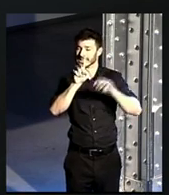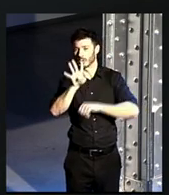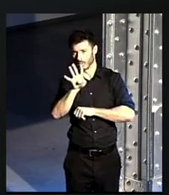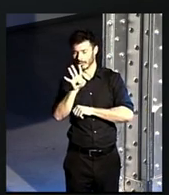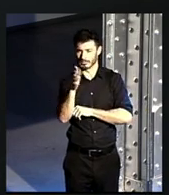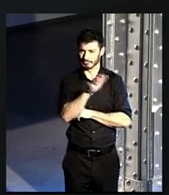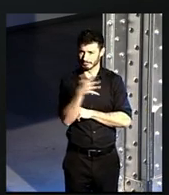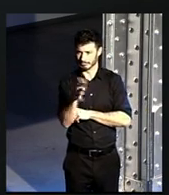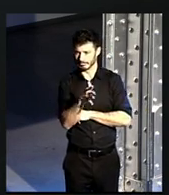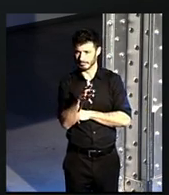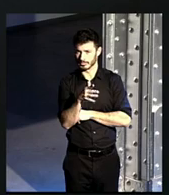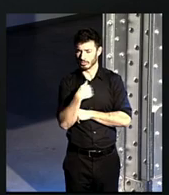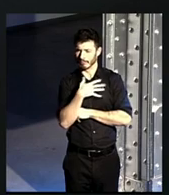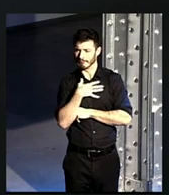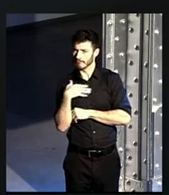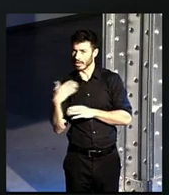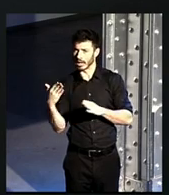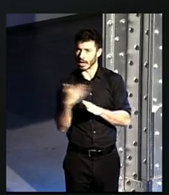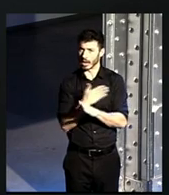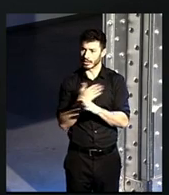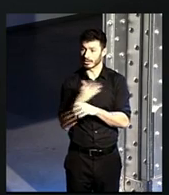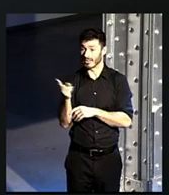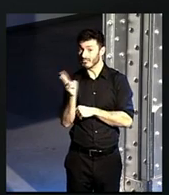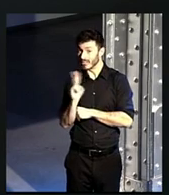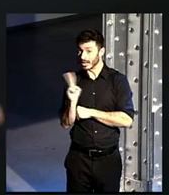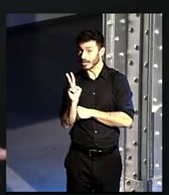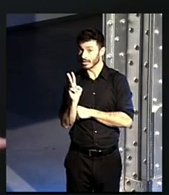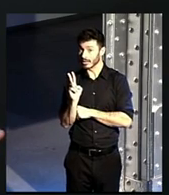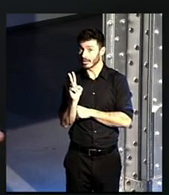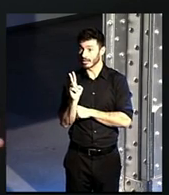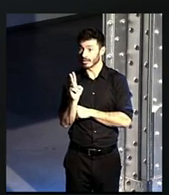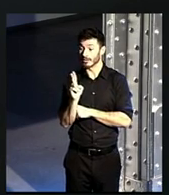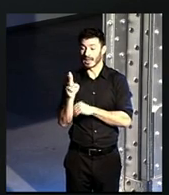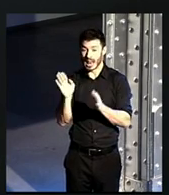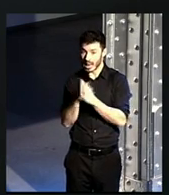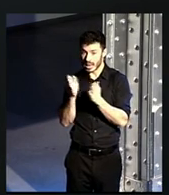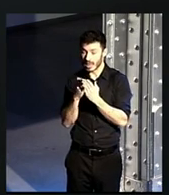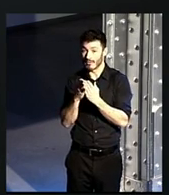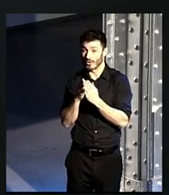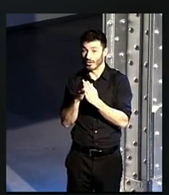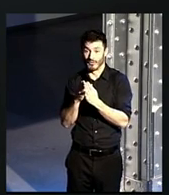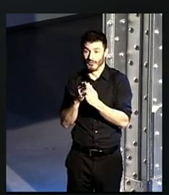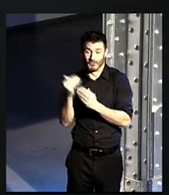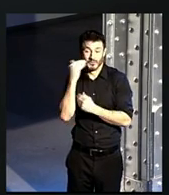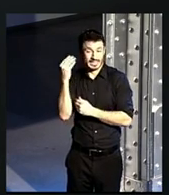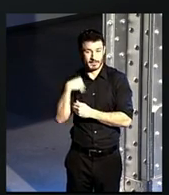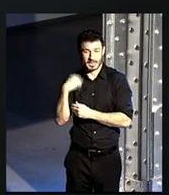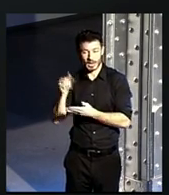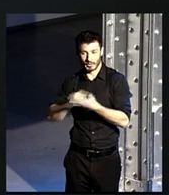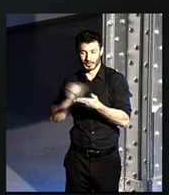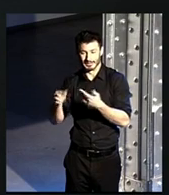pero yo creía antes que Verne había escrito el libro en aquel momento. No, probablemente es un libro más